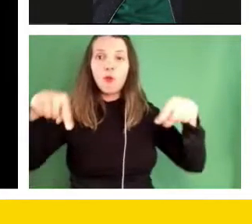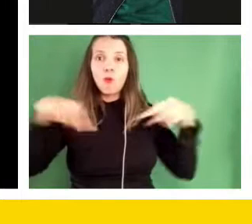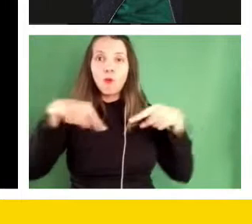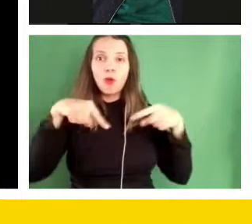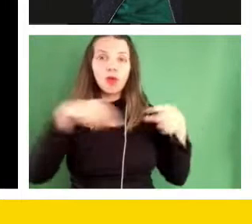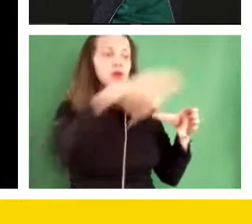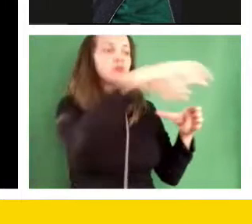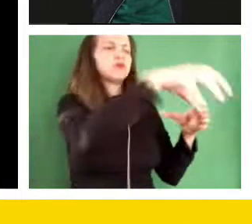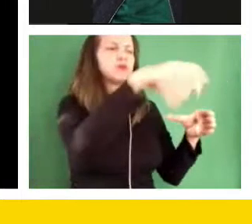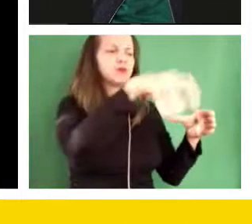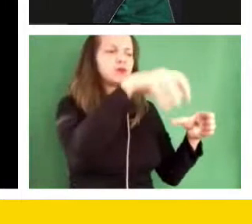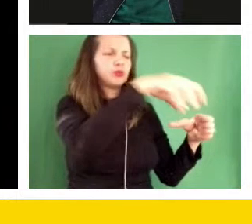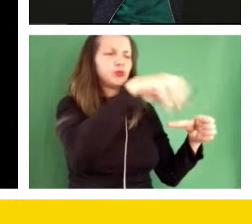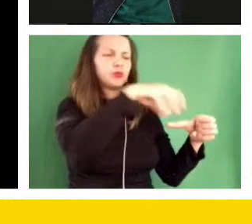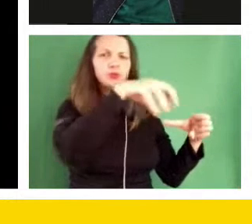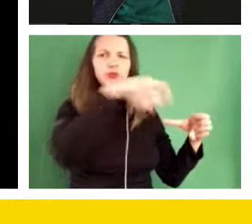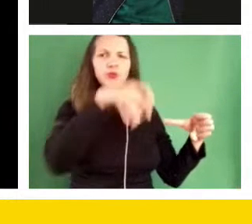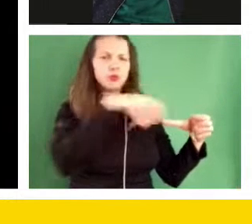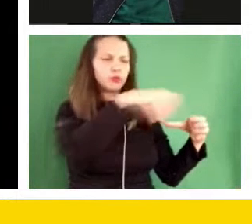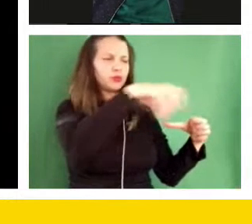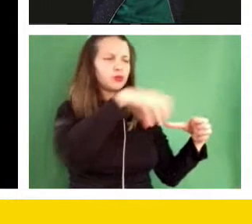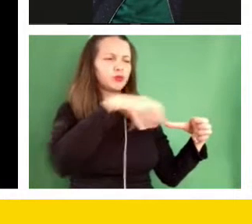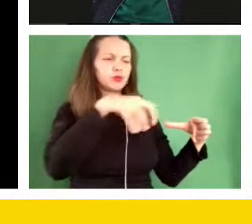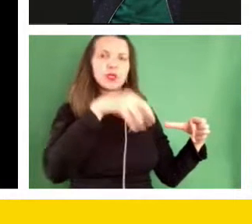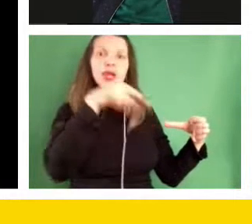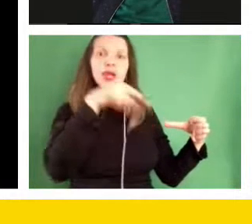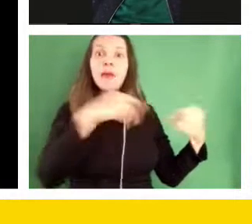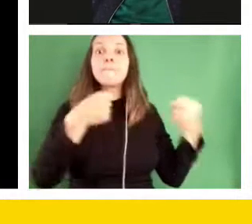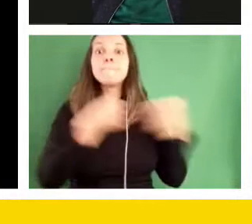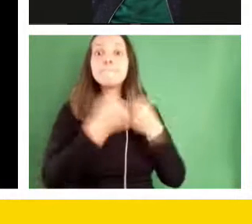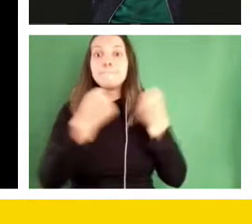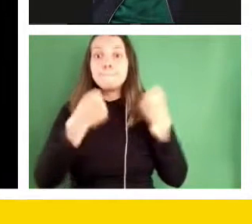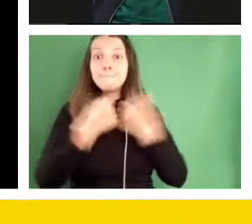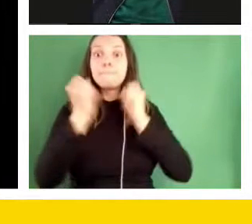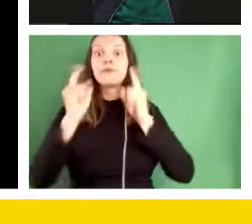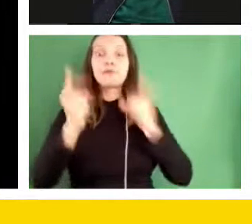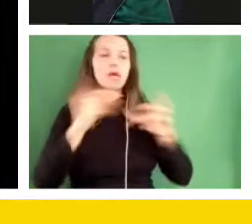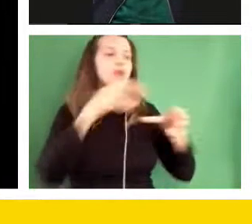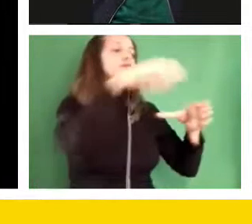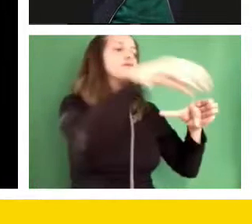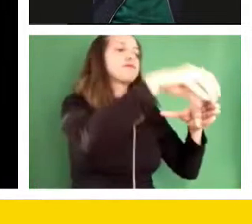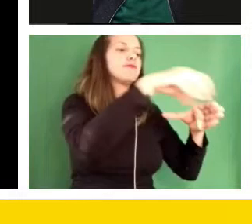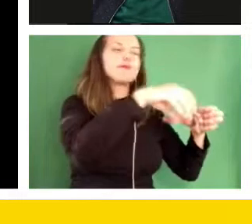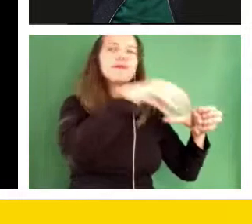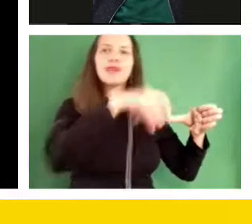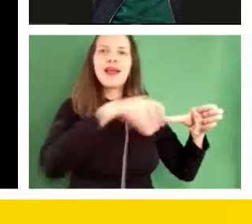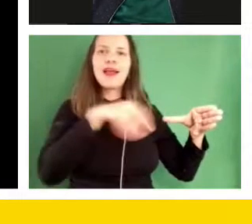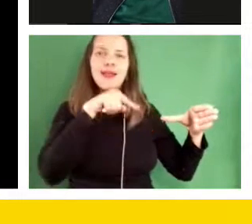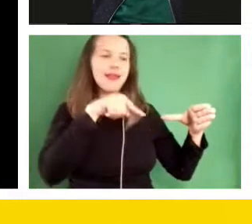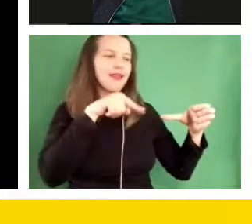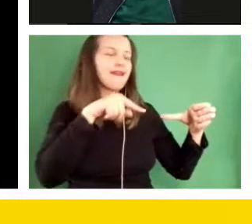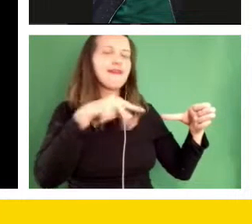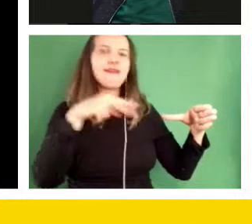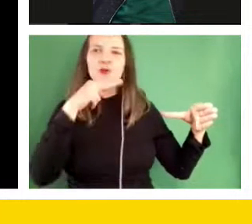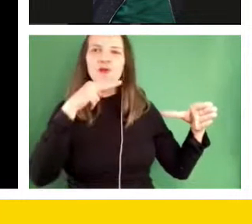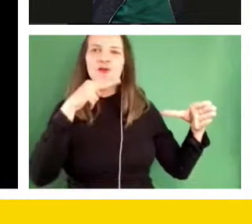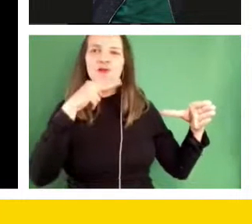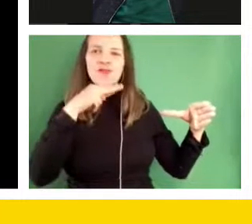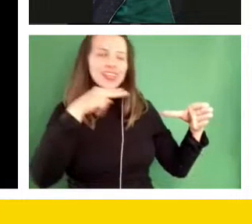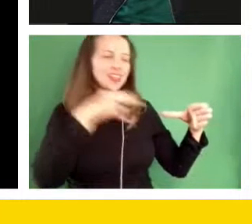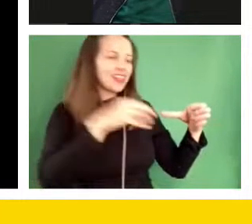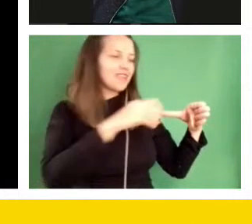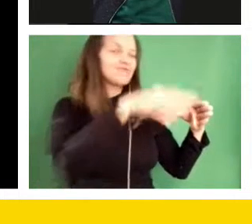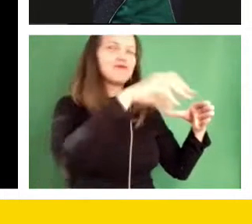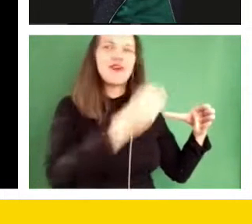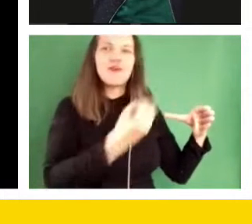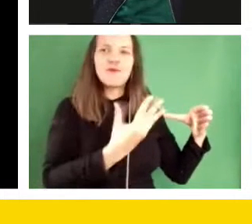y el resto son todos parques. Entonces hay mucha área verde en el distrito también. Y